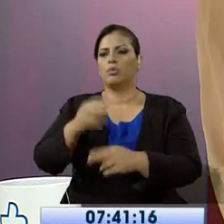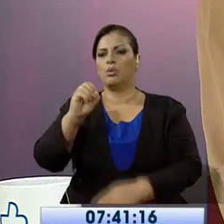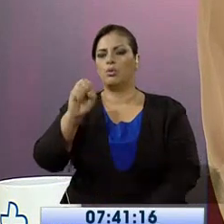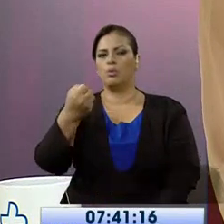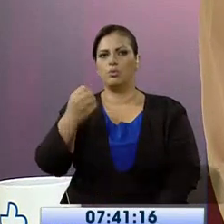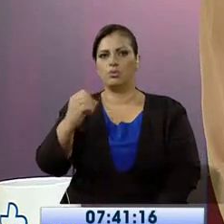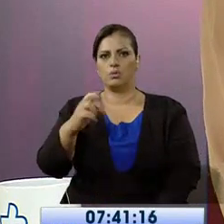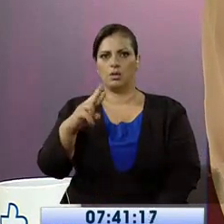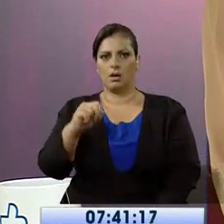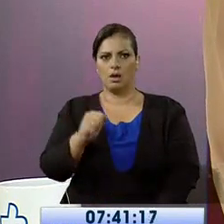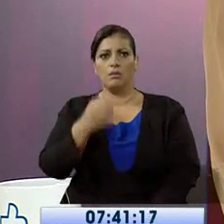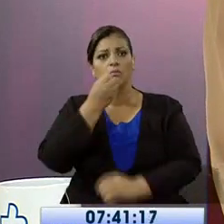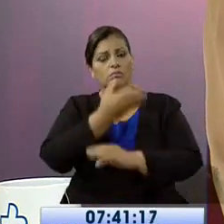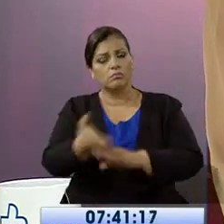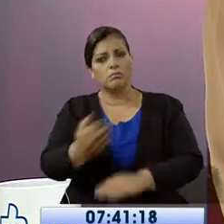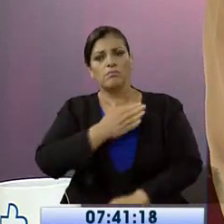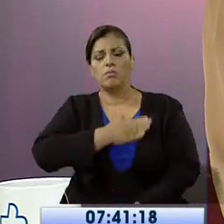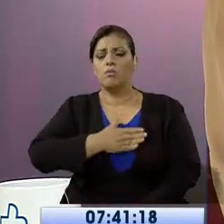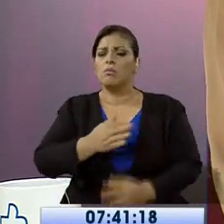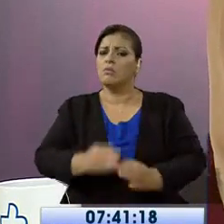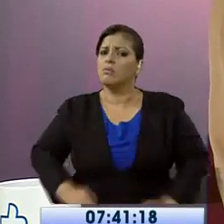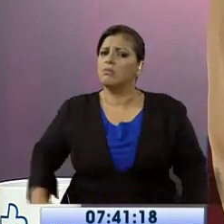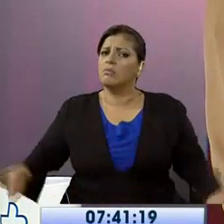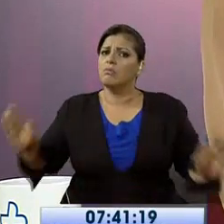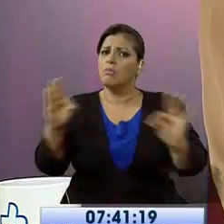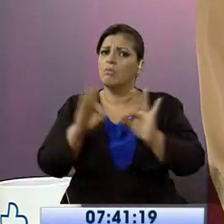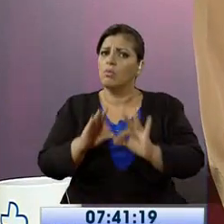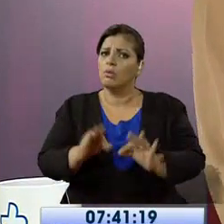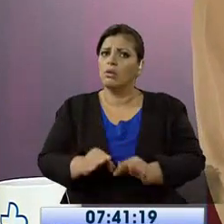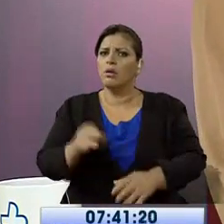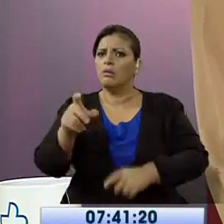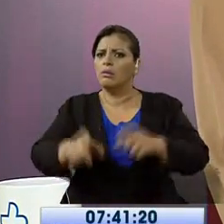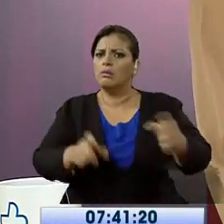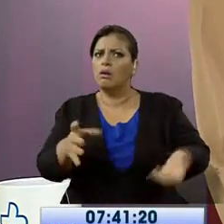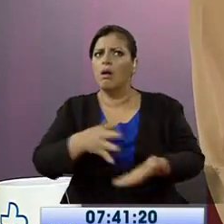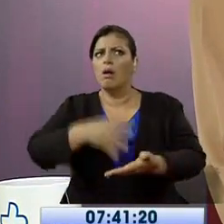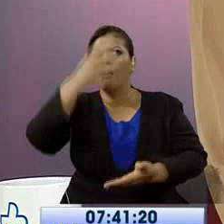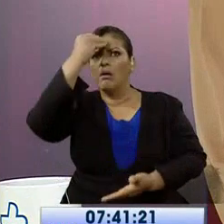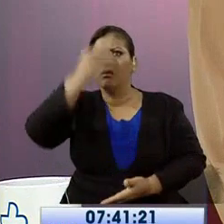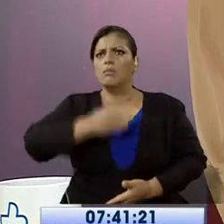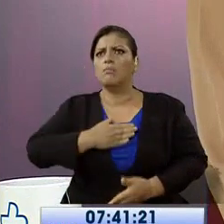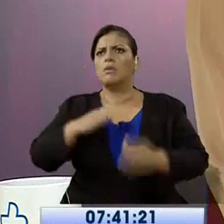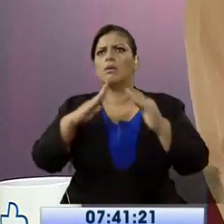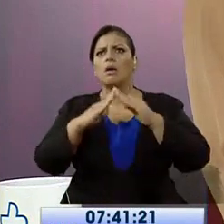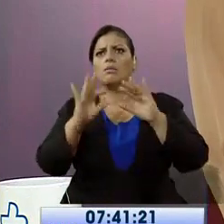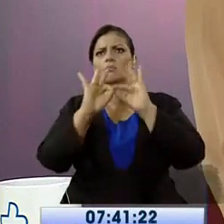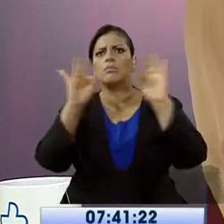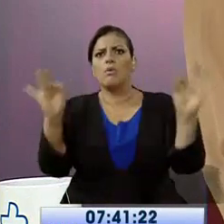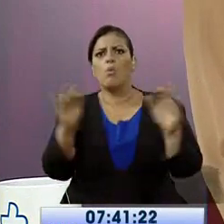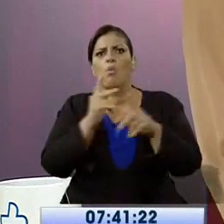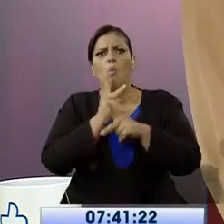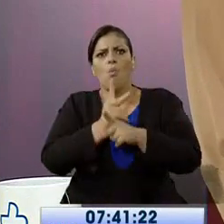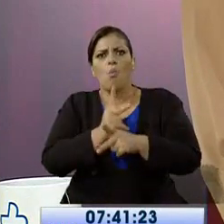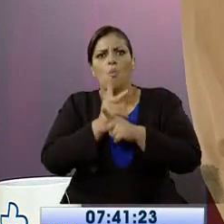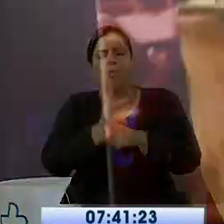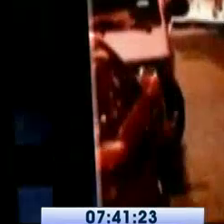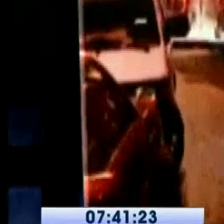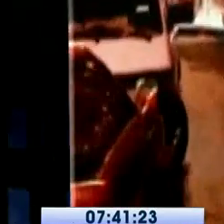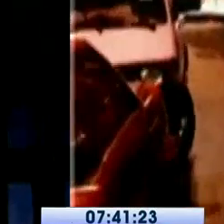capacitación permanente en la colectividad, que tiene que tomar conciencia sobre estas recomendaciones. Veamos.